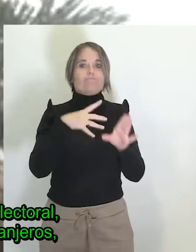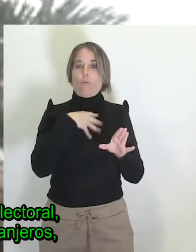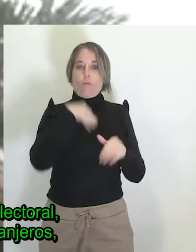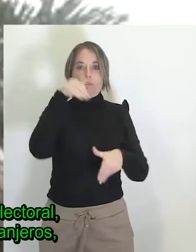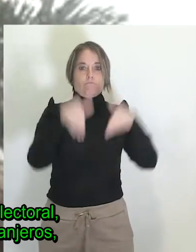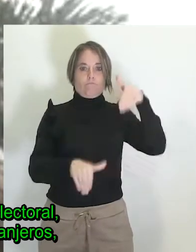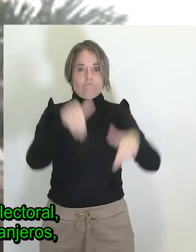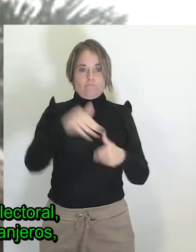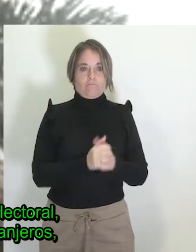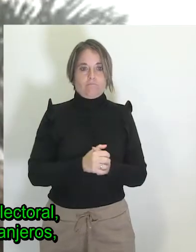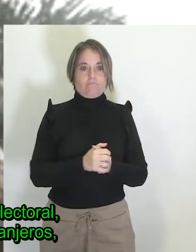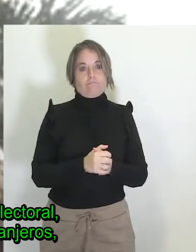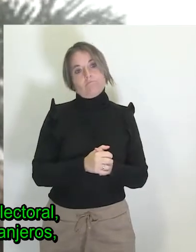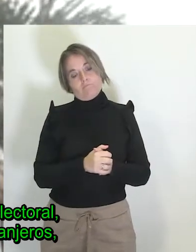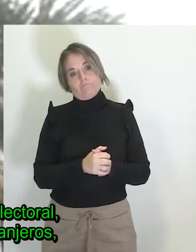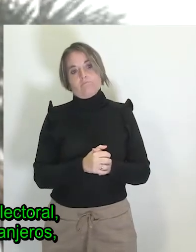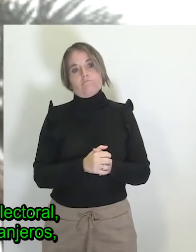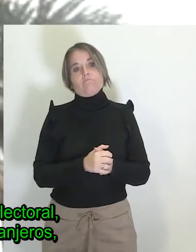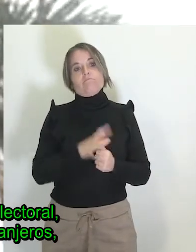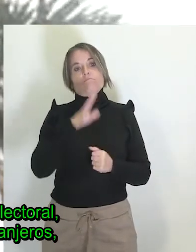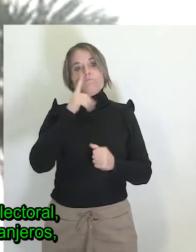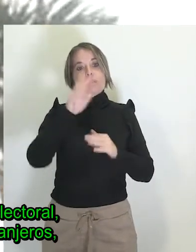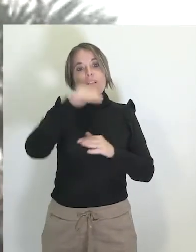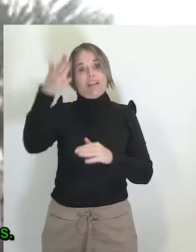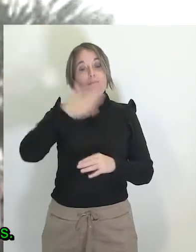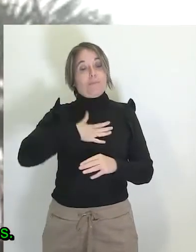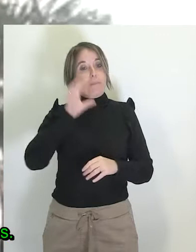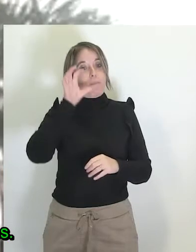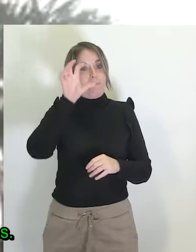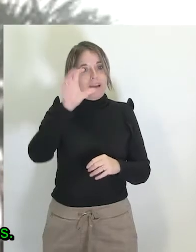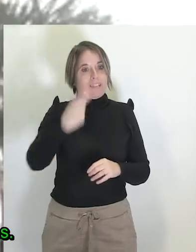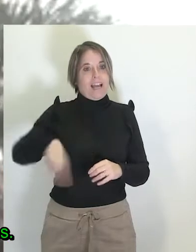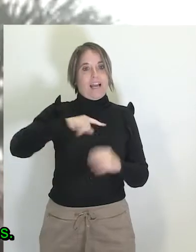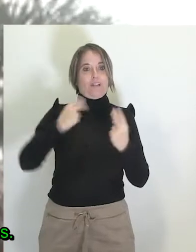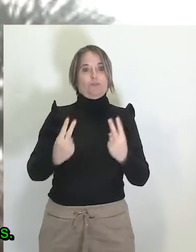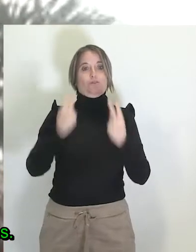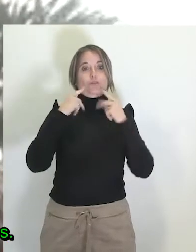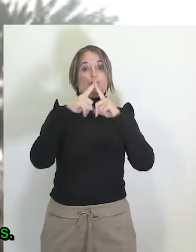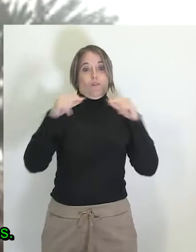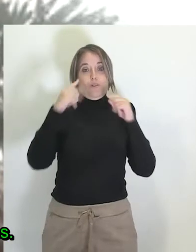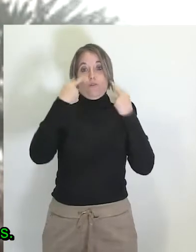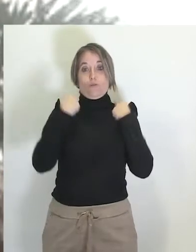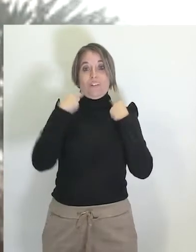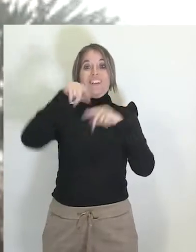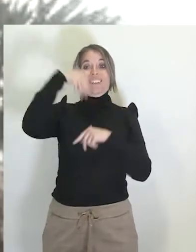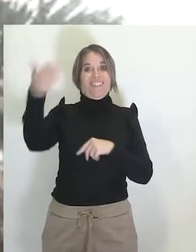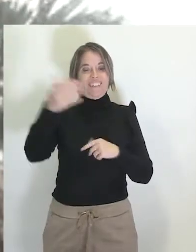electoral por calificarlos como agentes extranjeros en nuestro propio país, a nosotros los nicaragüenses.